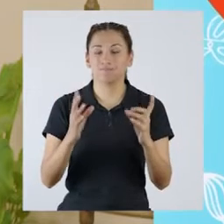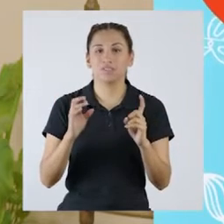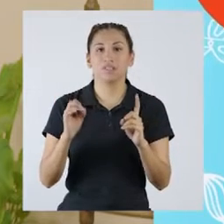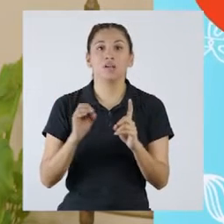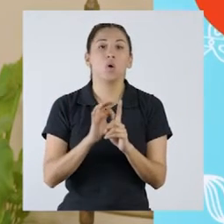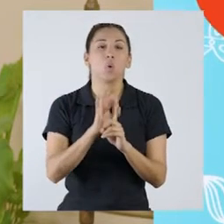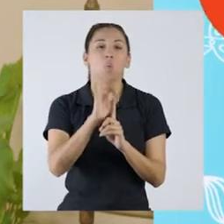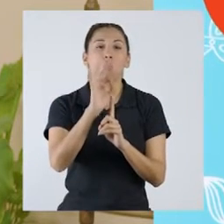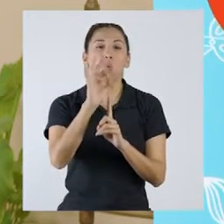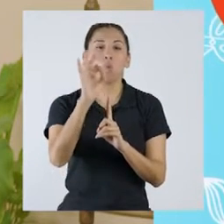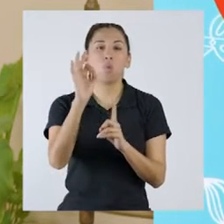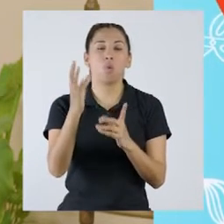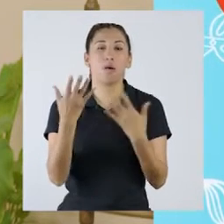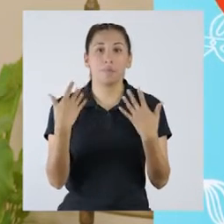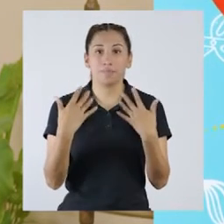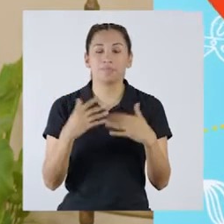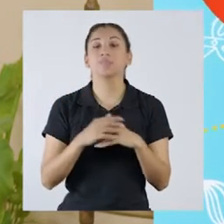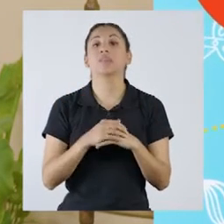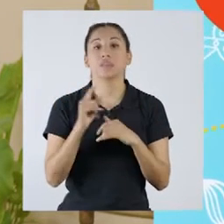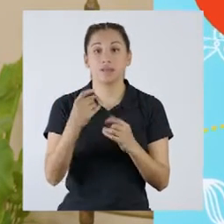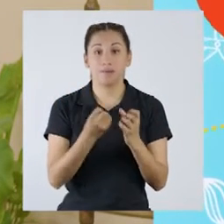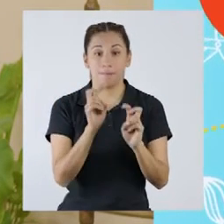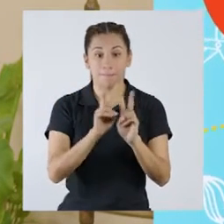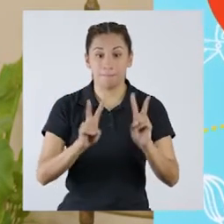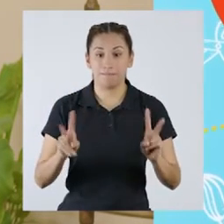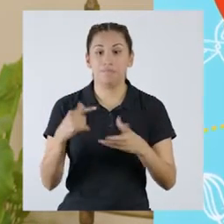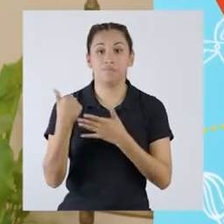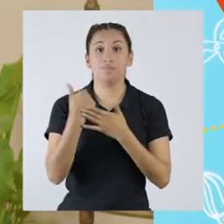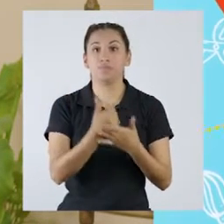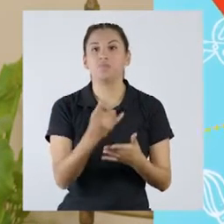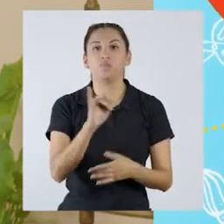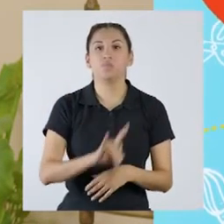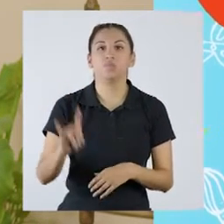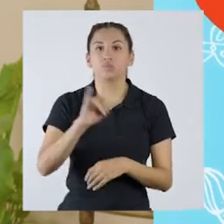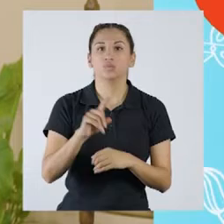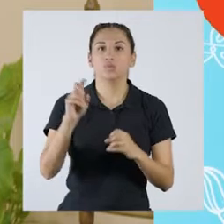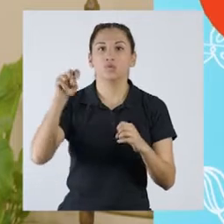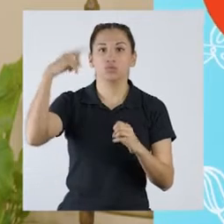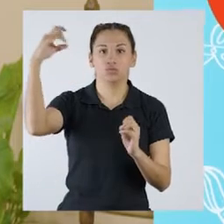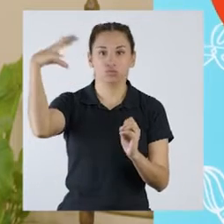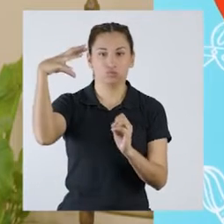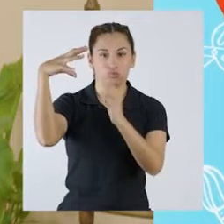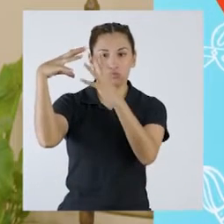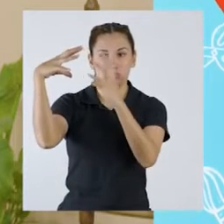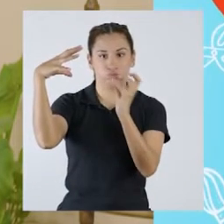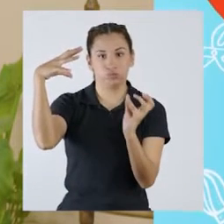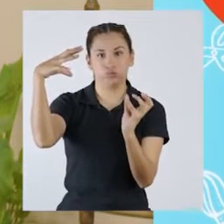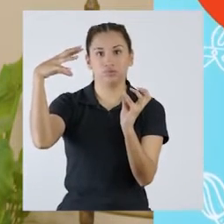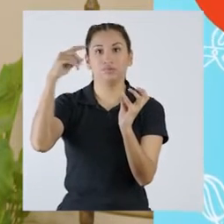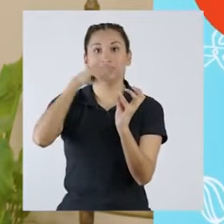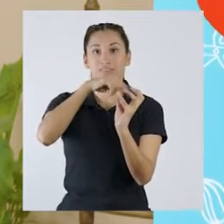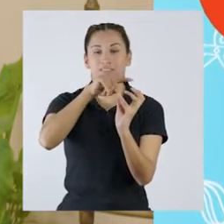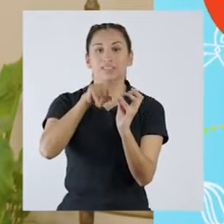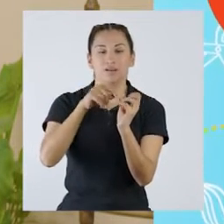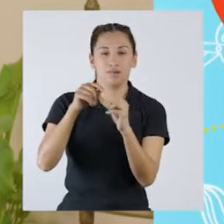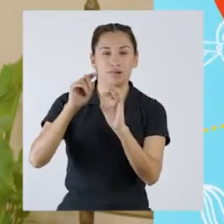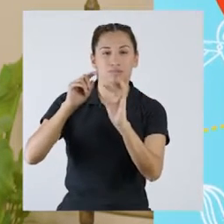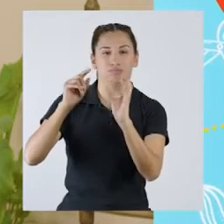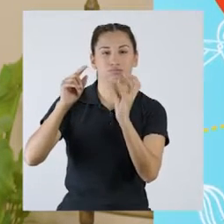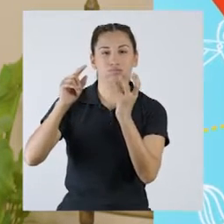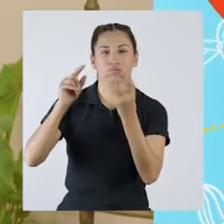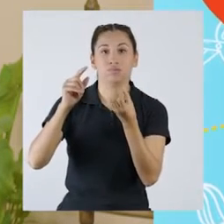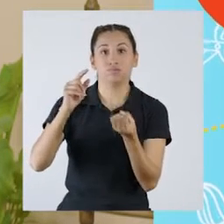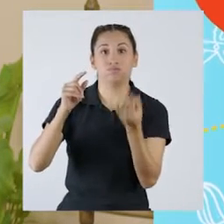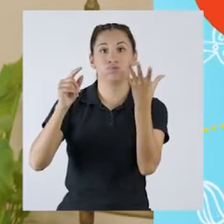que indica que la vegetación ha optimizado su proceso de fotosíntesis para adaptarse e intentar